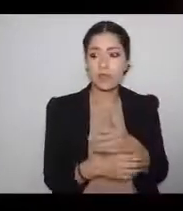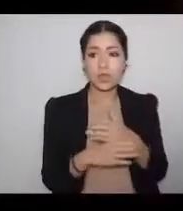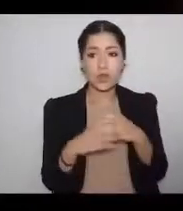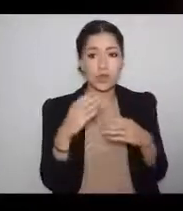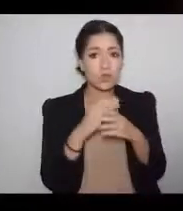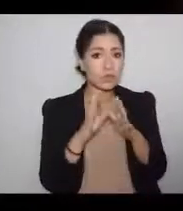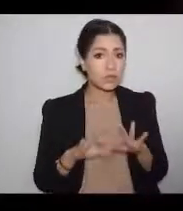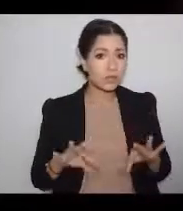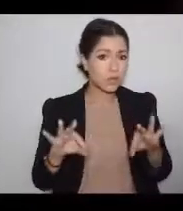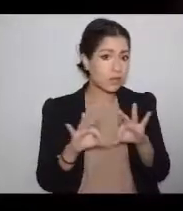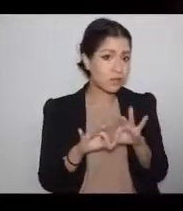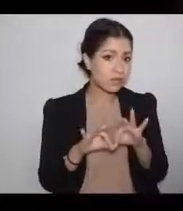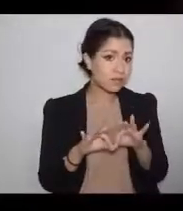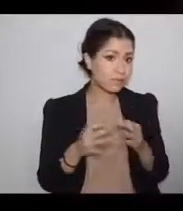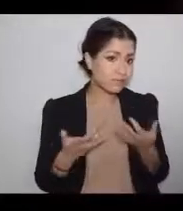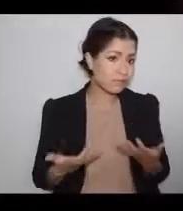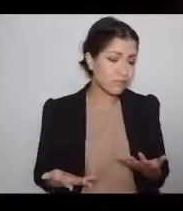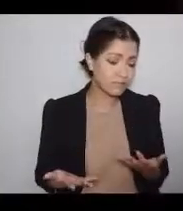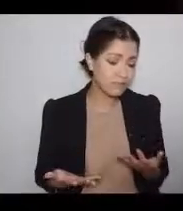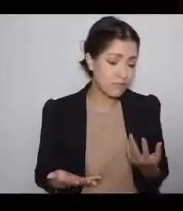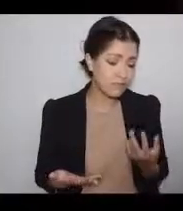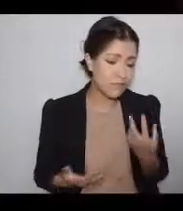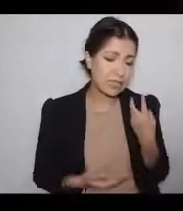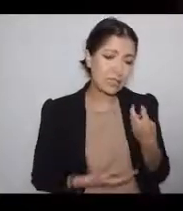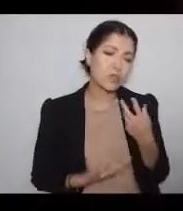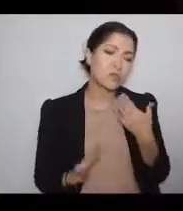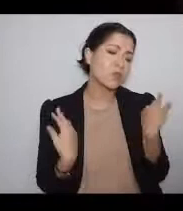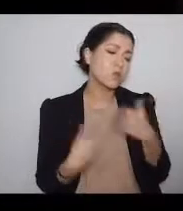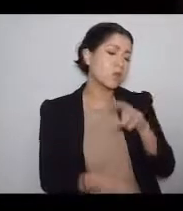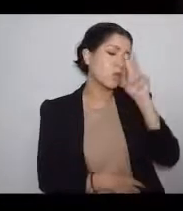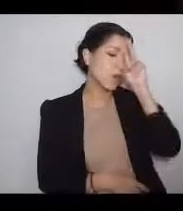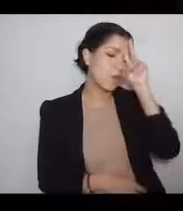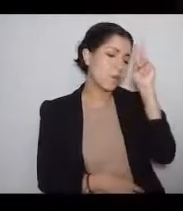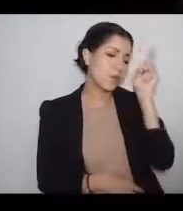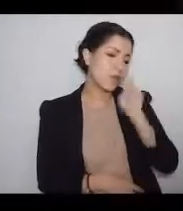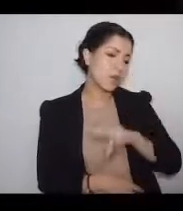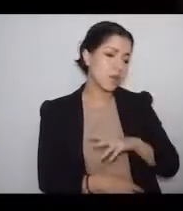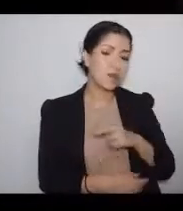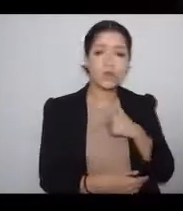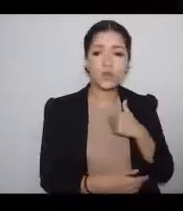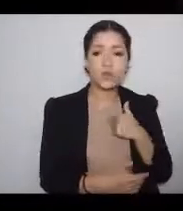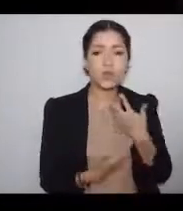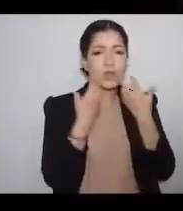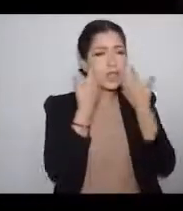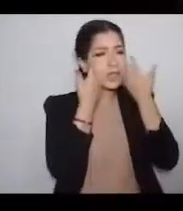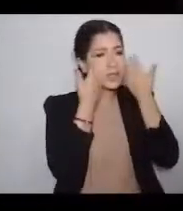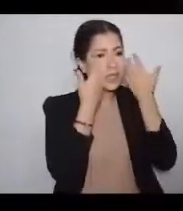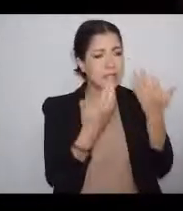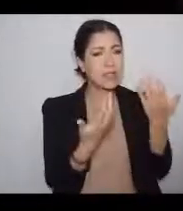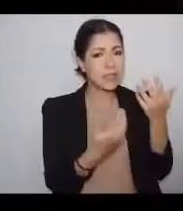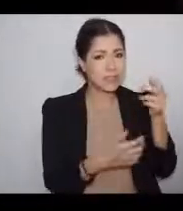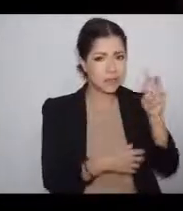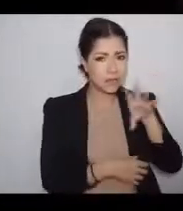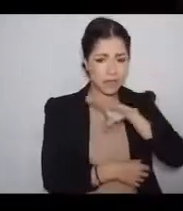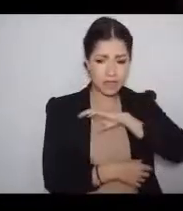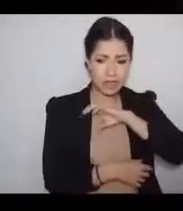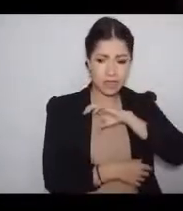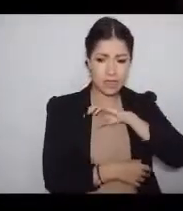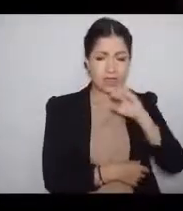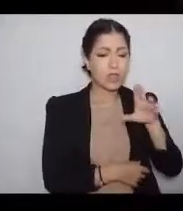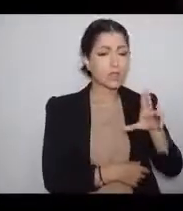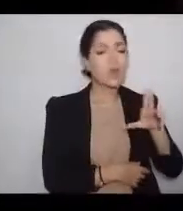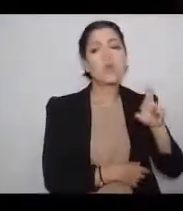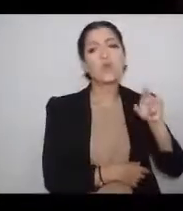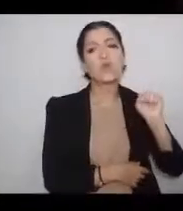Lo quise. Eso es lo peor. Como quise a Ursus. Mi corazón